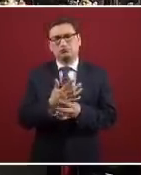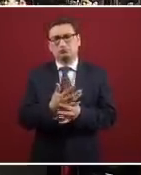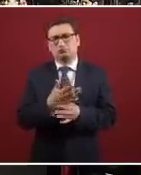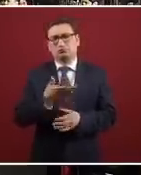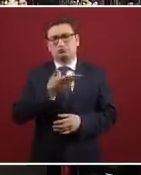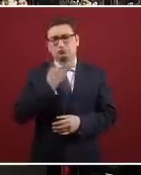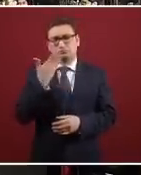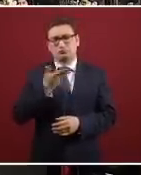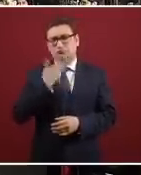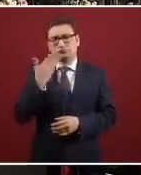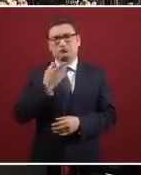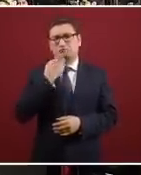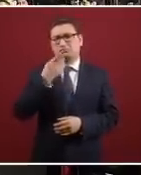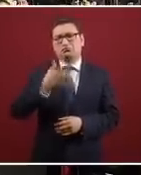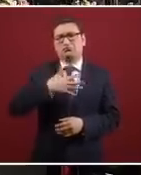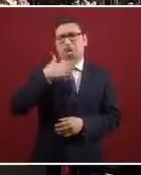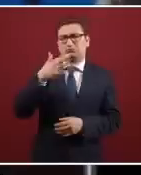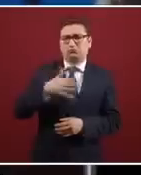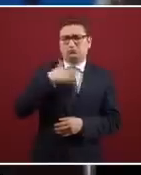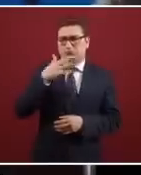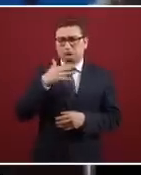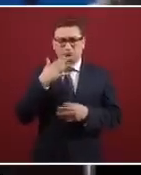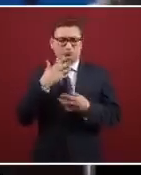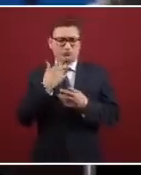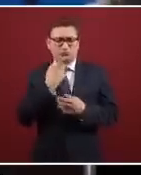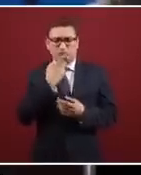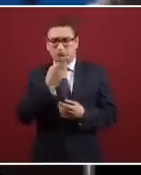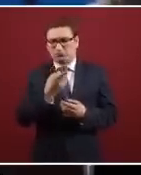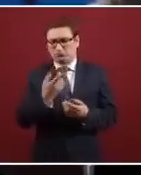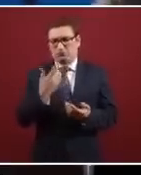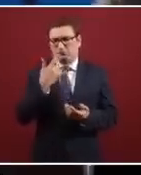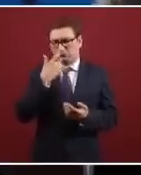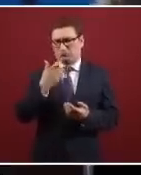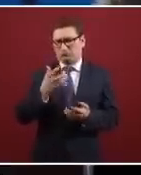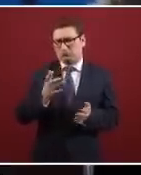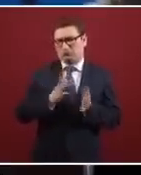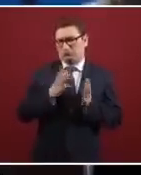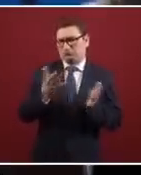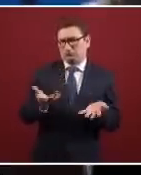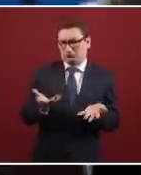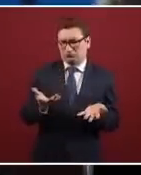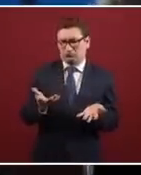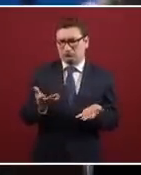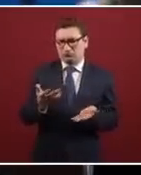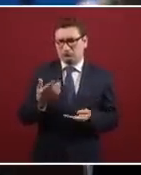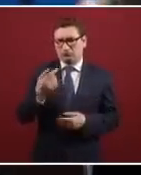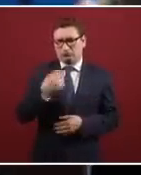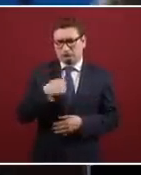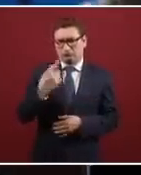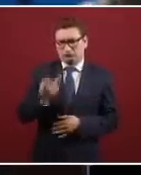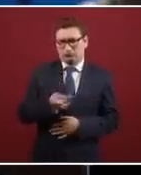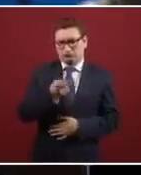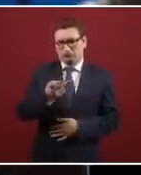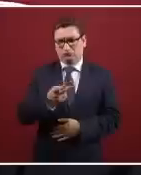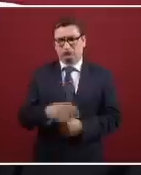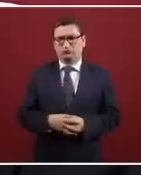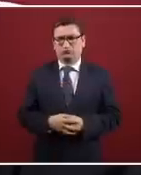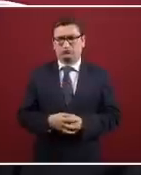tiempo del combate a la corrupción. Me llama la atención, digo, esa es la pregunta concreta.